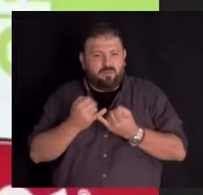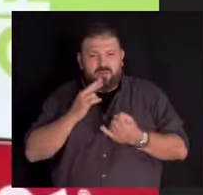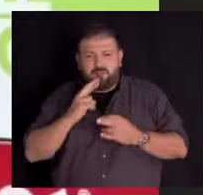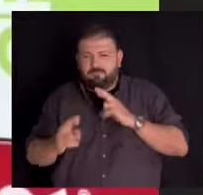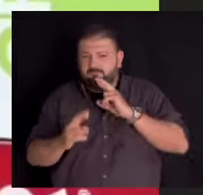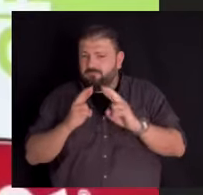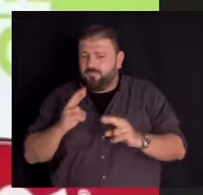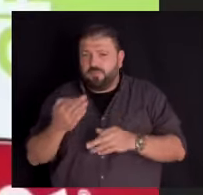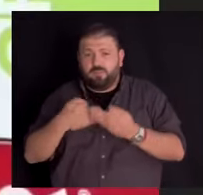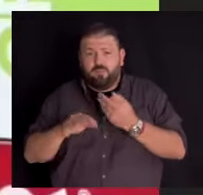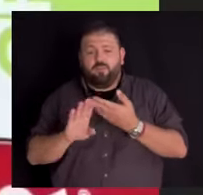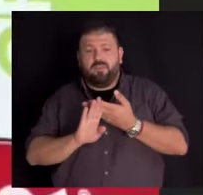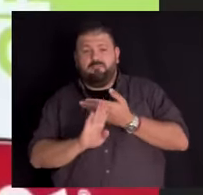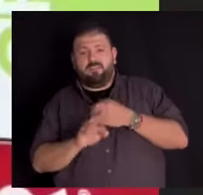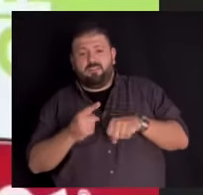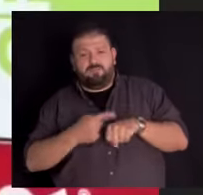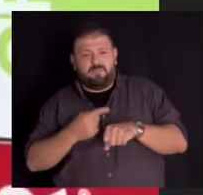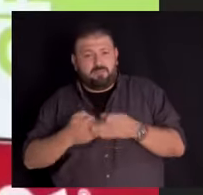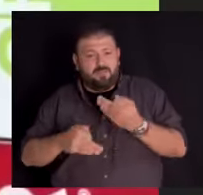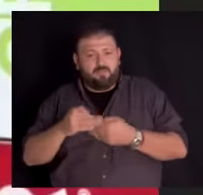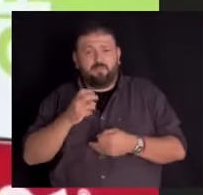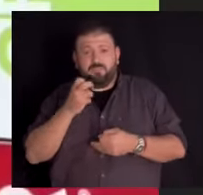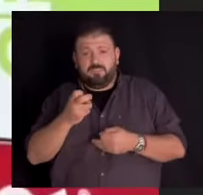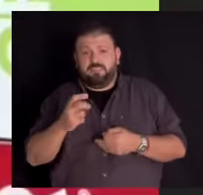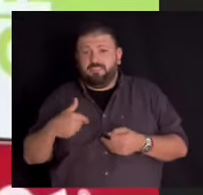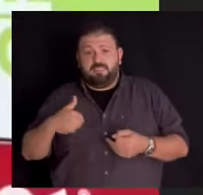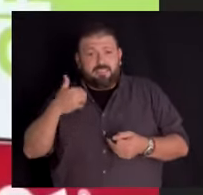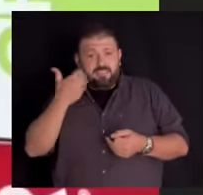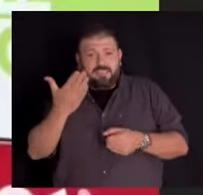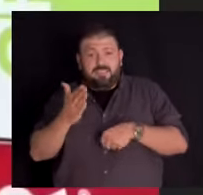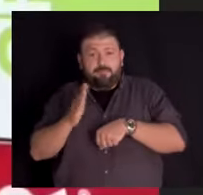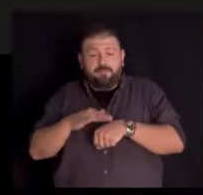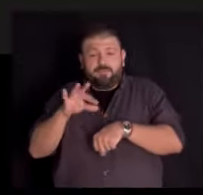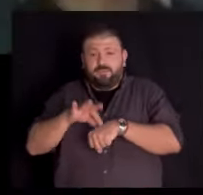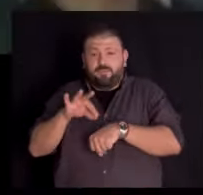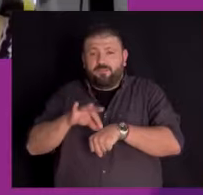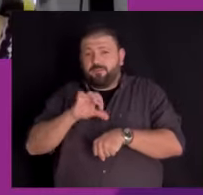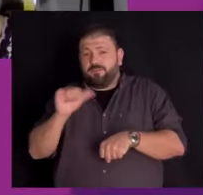ante la enfermedad. Así que, pues bueno, no sé qué más nos quiera comentar el doctor.